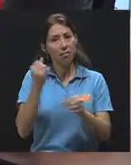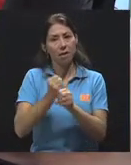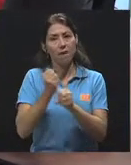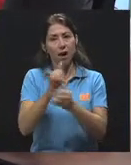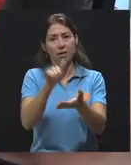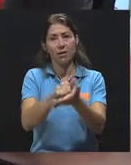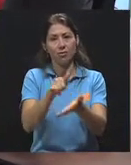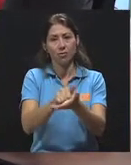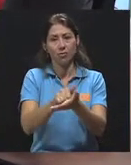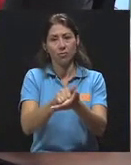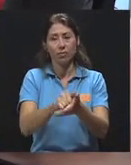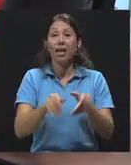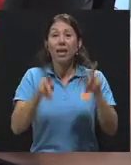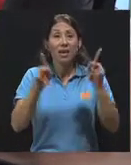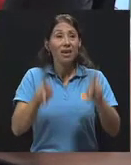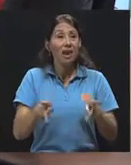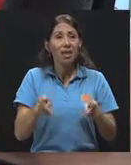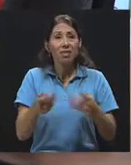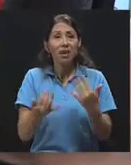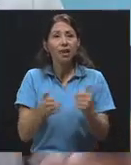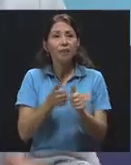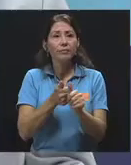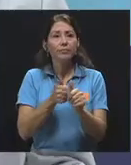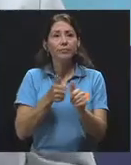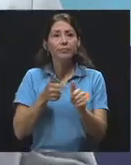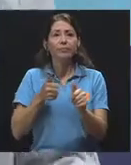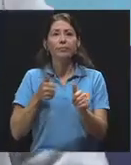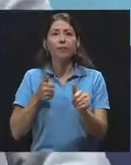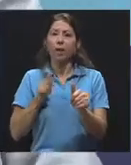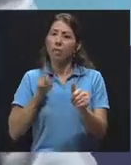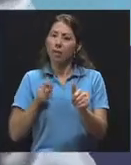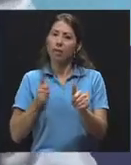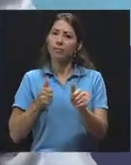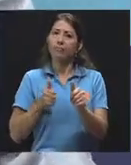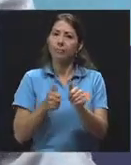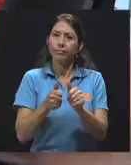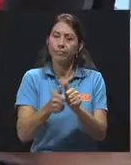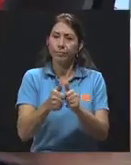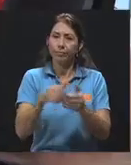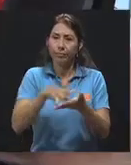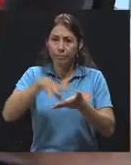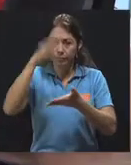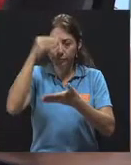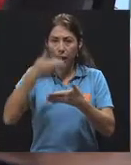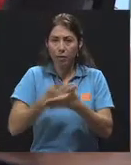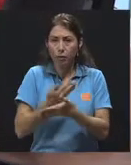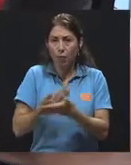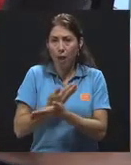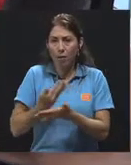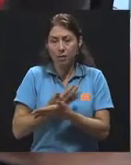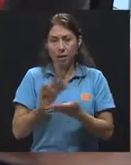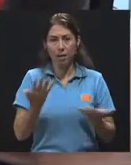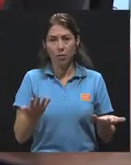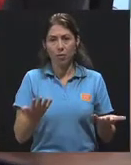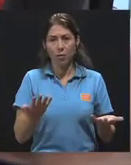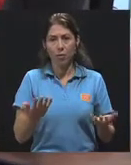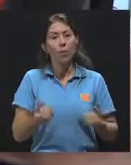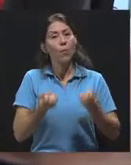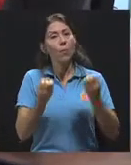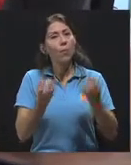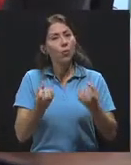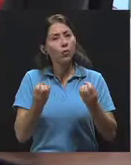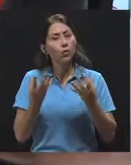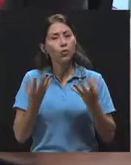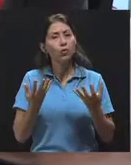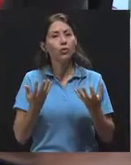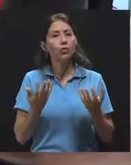esto y que, digamos, está perdiendo competitividad porque si uno no se está actualizando, ¿verdad?